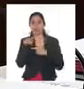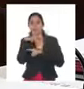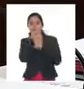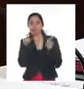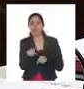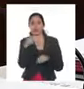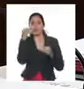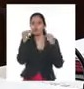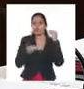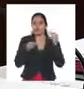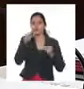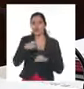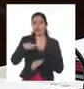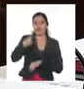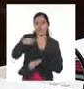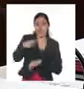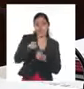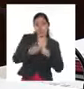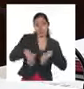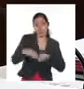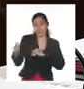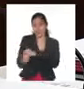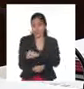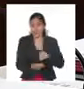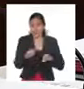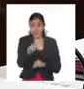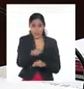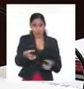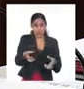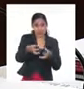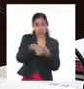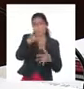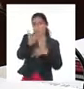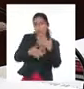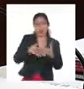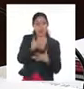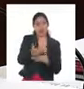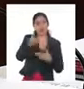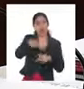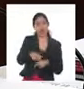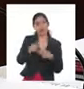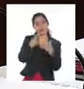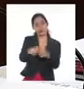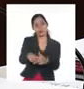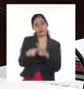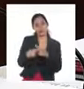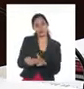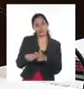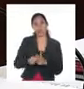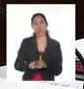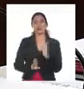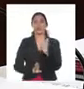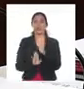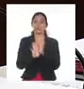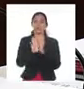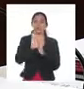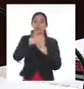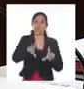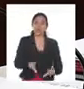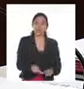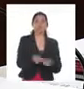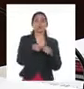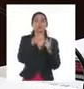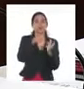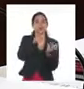condiciones actuales para transformar un grupo de problemas que están presentes y nosotros poder avanzar y cumplir con lo que nos pidió